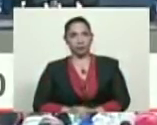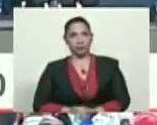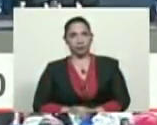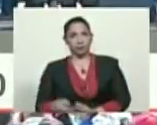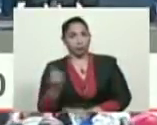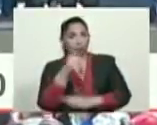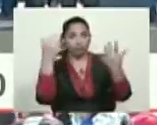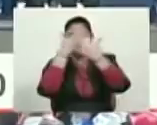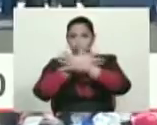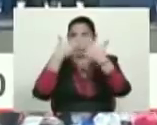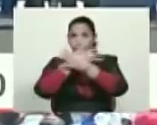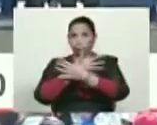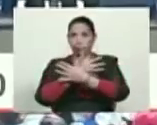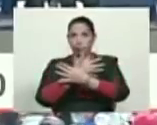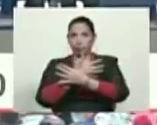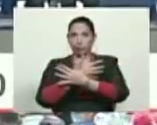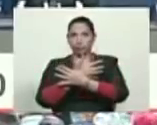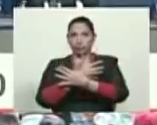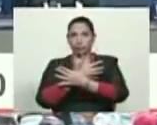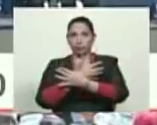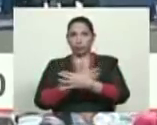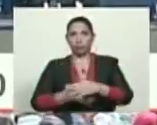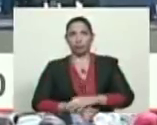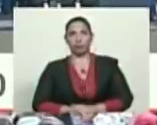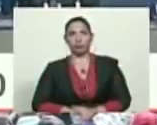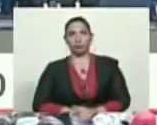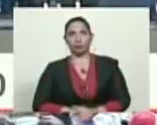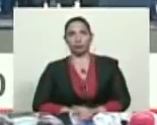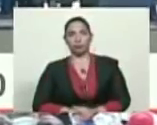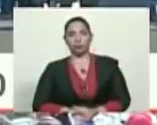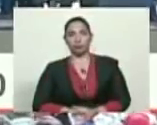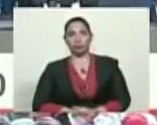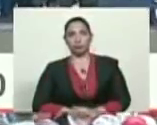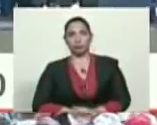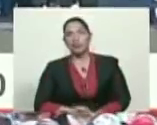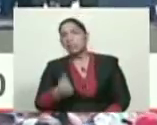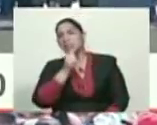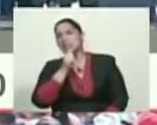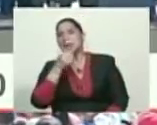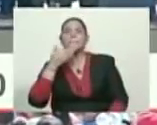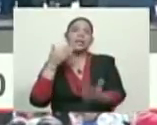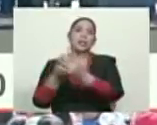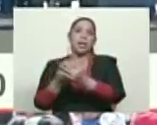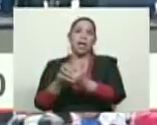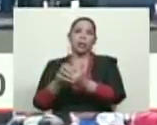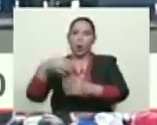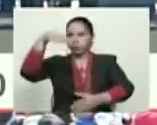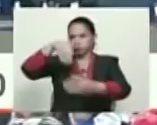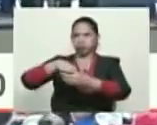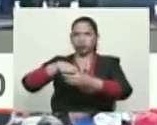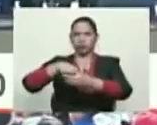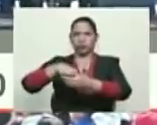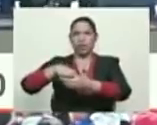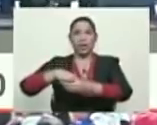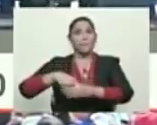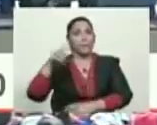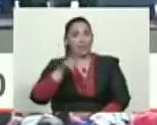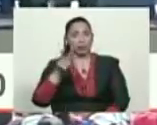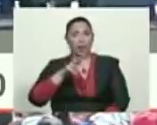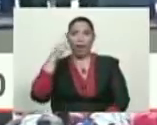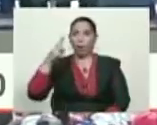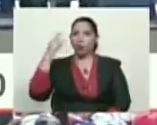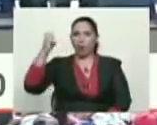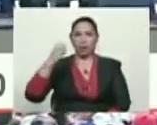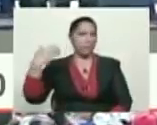No confundamos. No confundamos. Quien está pidiendo la intervención de Venezuela es la Unión Europea. No